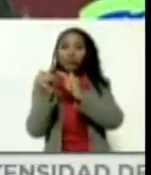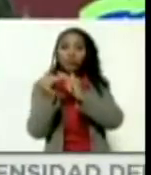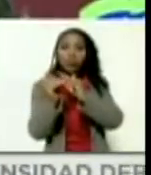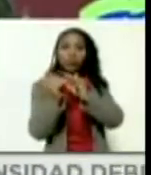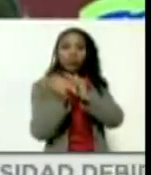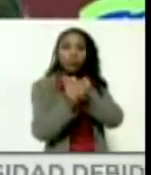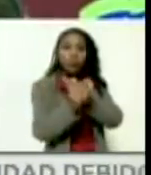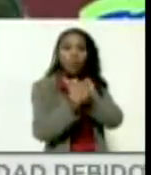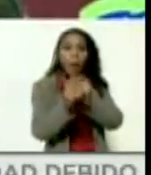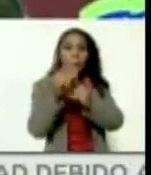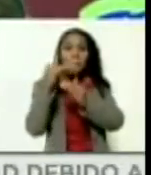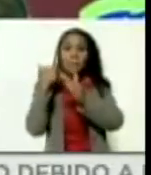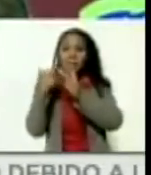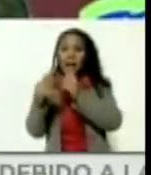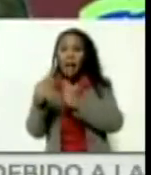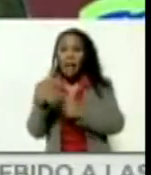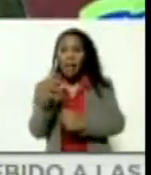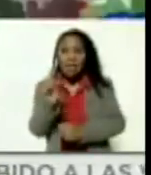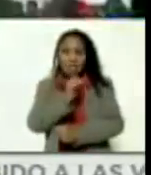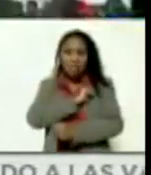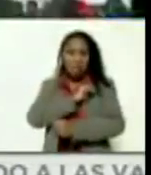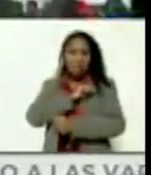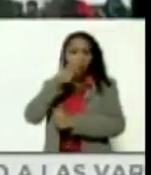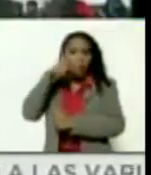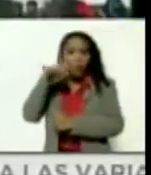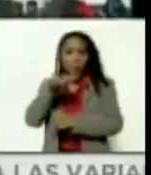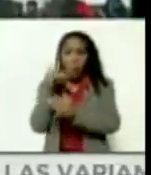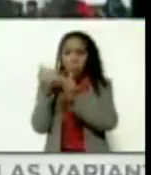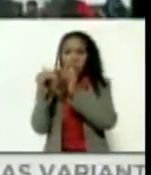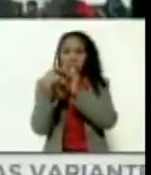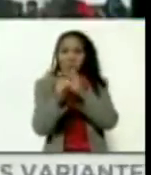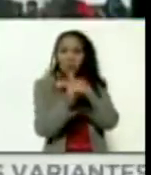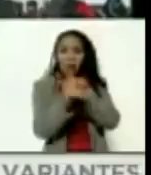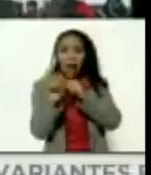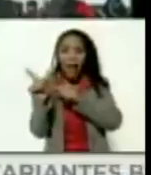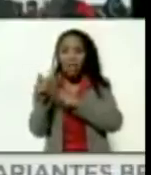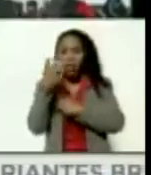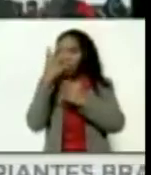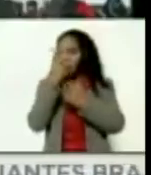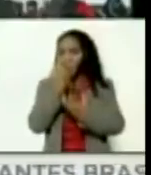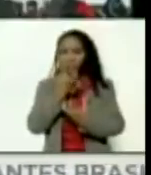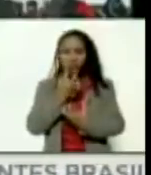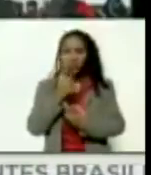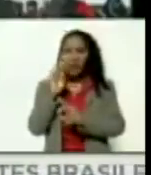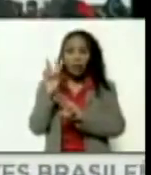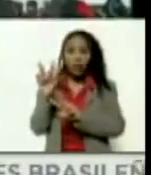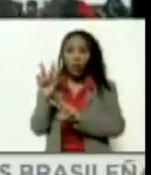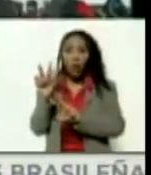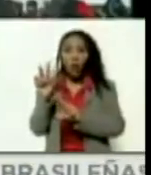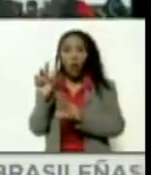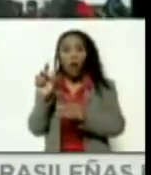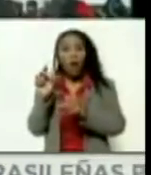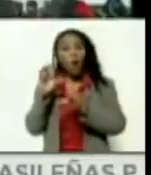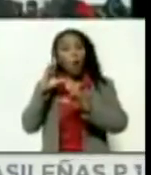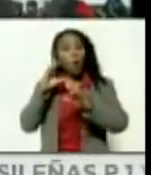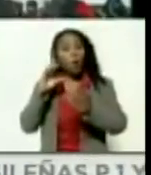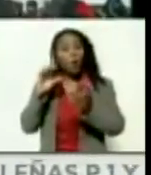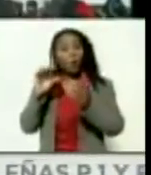mensajes de terror a la población. Y lo más triste de esto es que los medios de comunicación